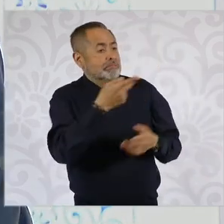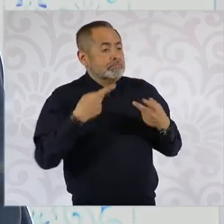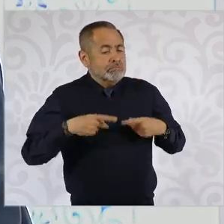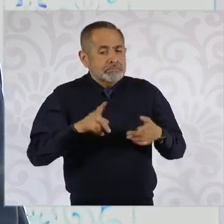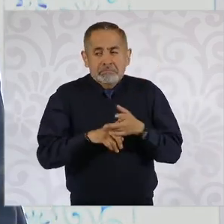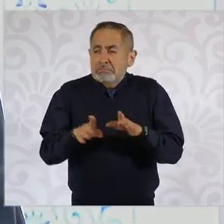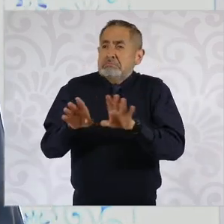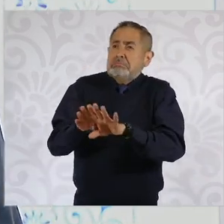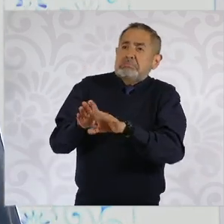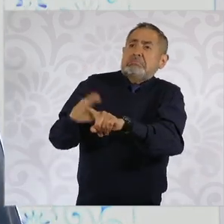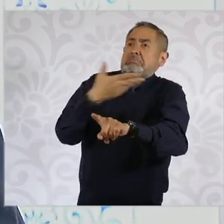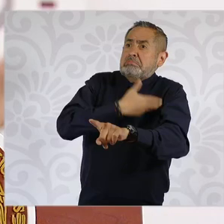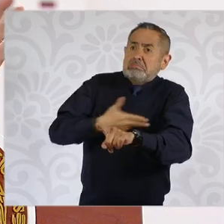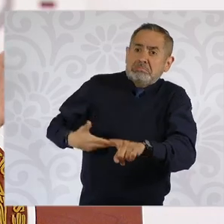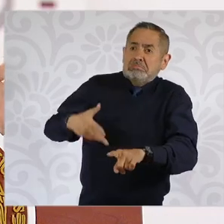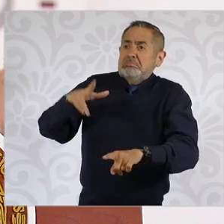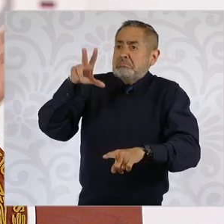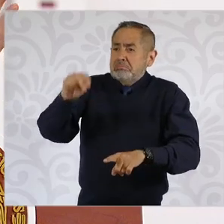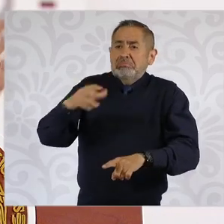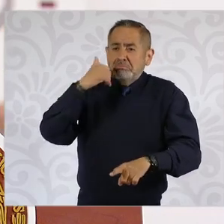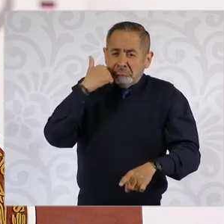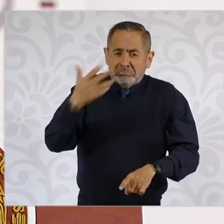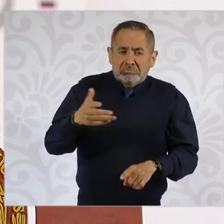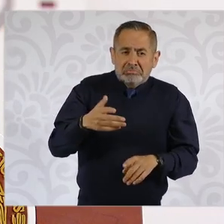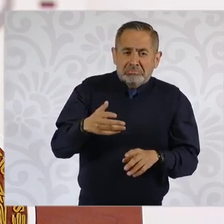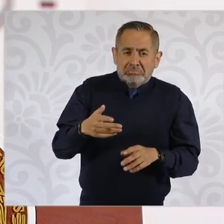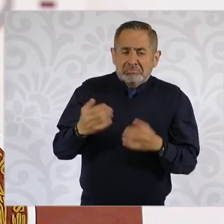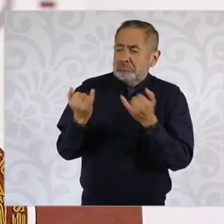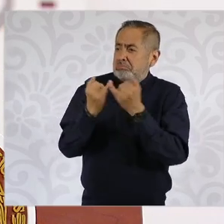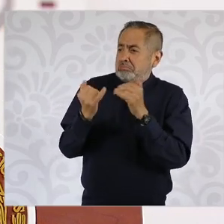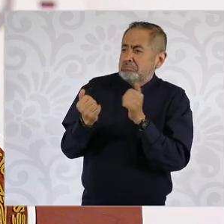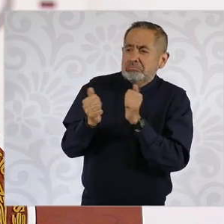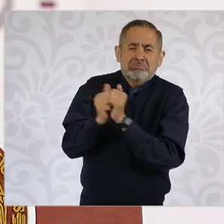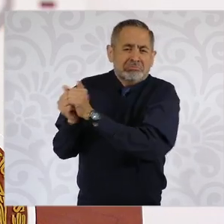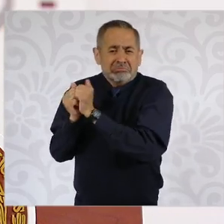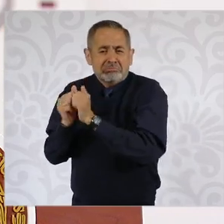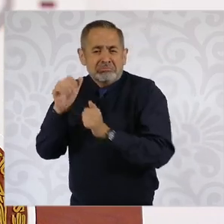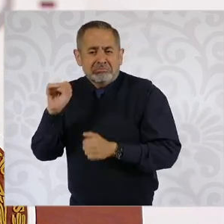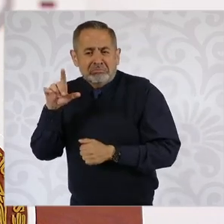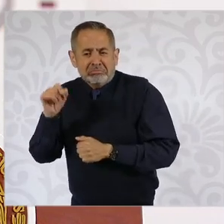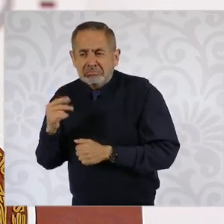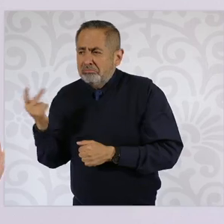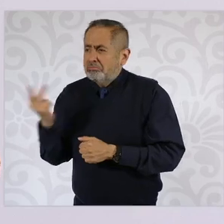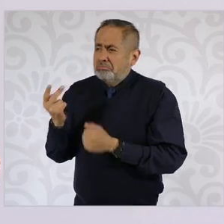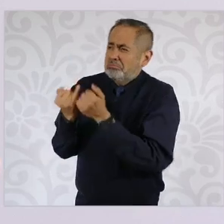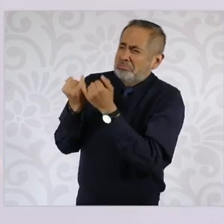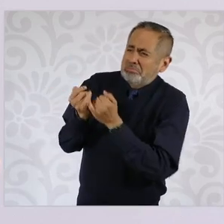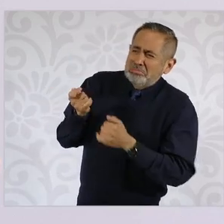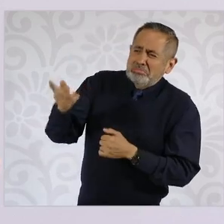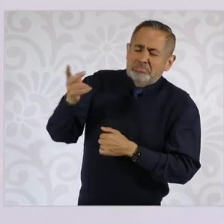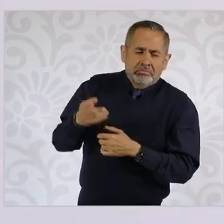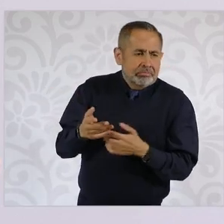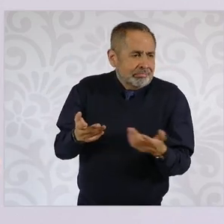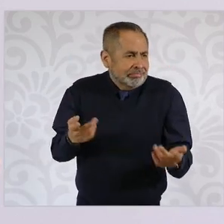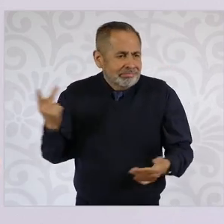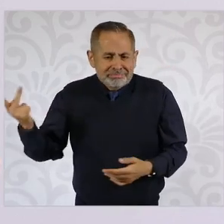que la presidenta no marque su distancia con el presidente López Obrador? Pues venimos del mismo